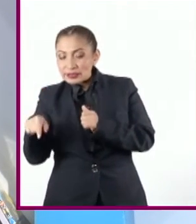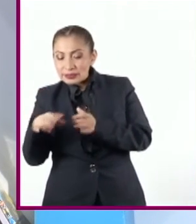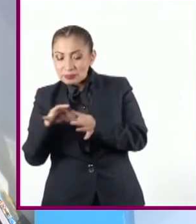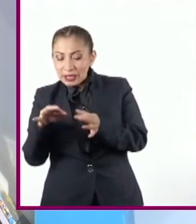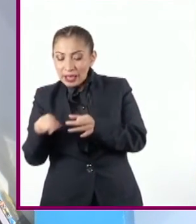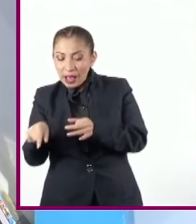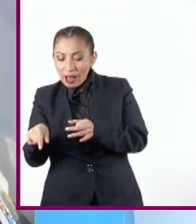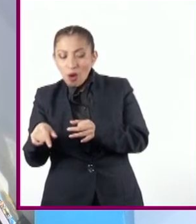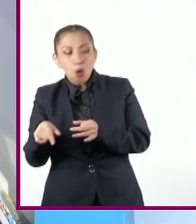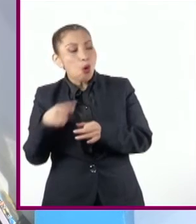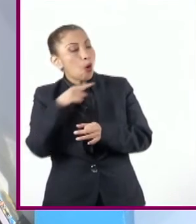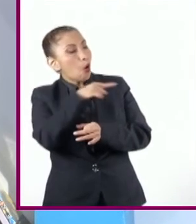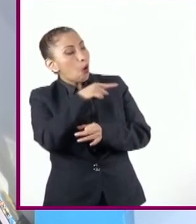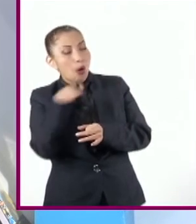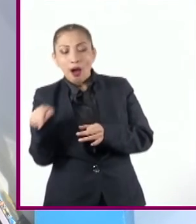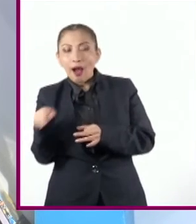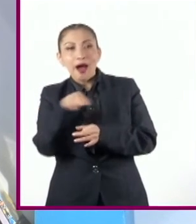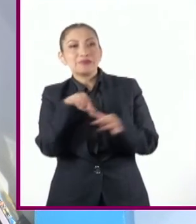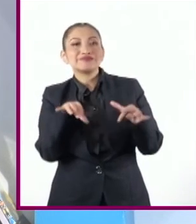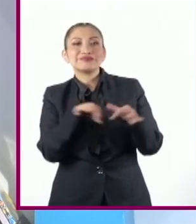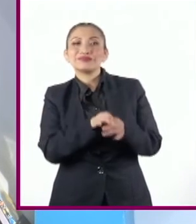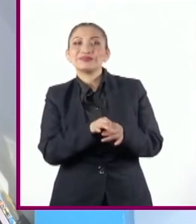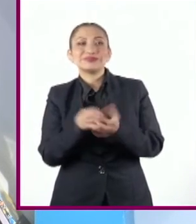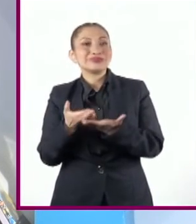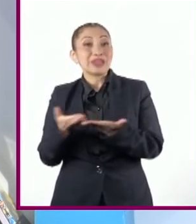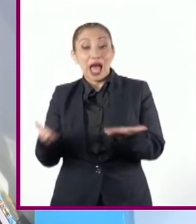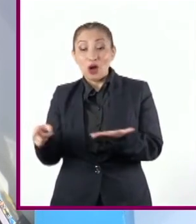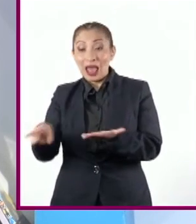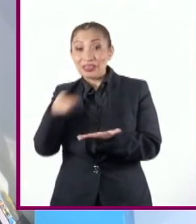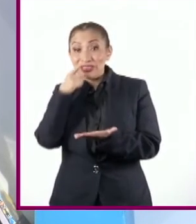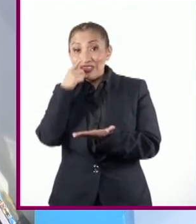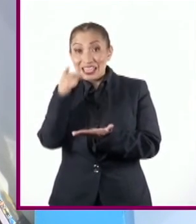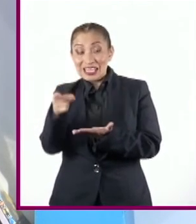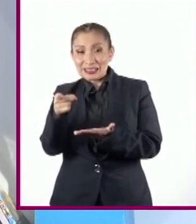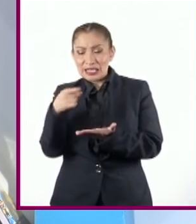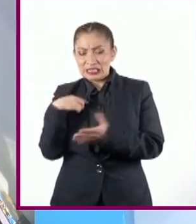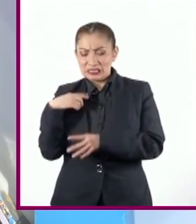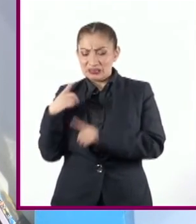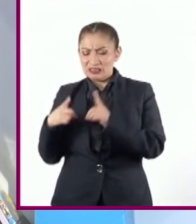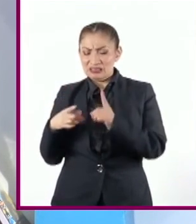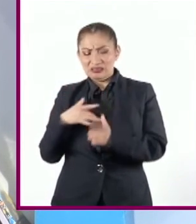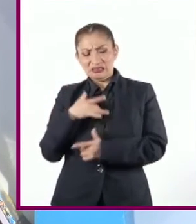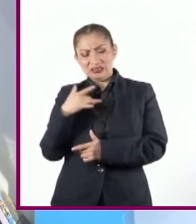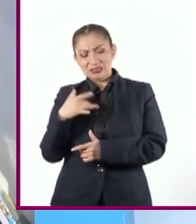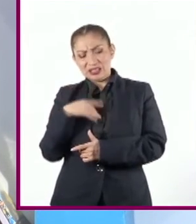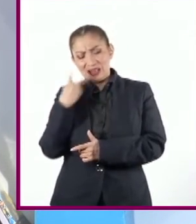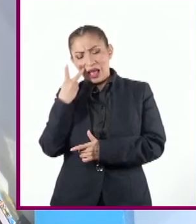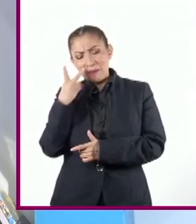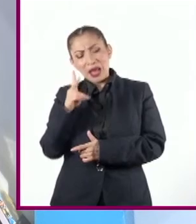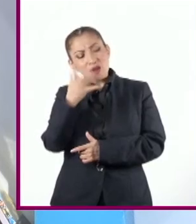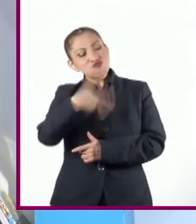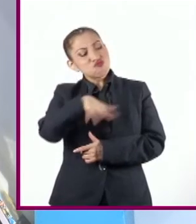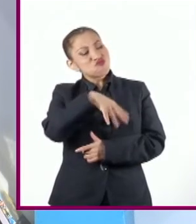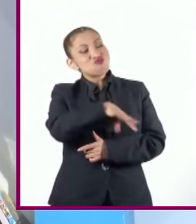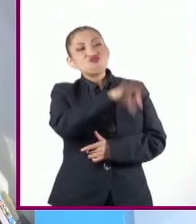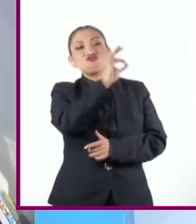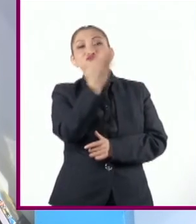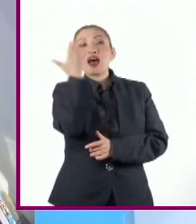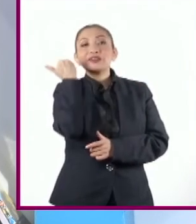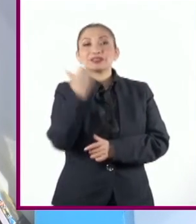explica, el presente. El presente plantea los interrogantes que incitan a buscar el